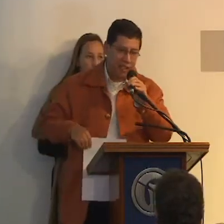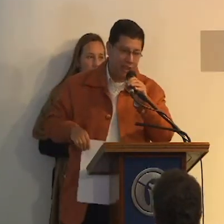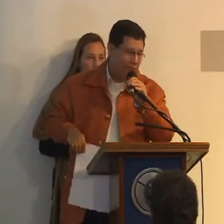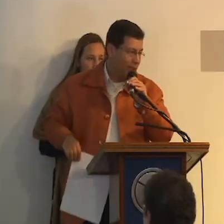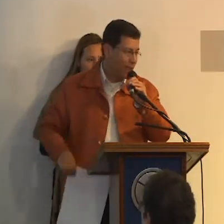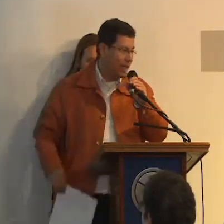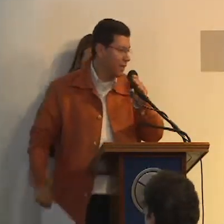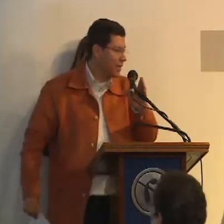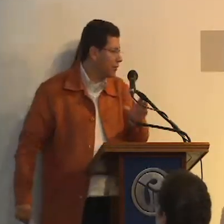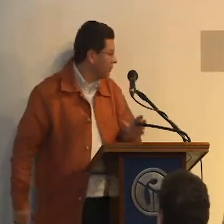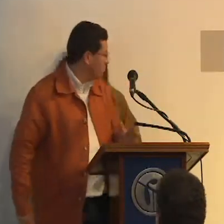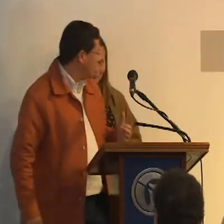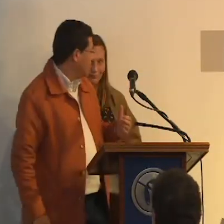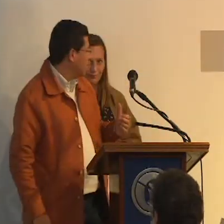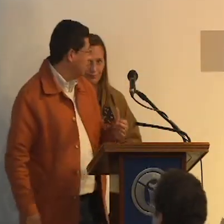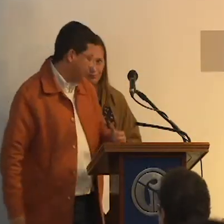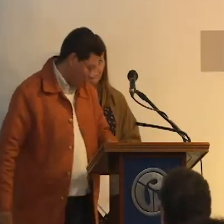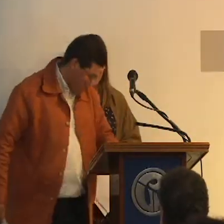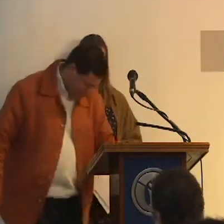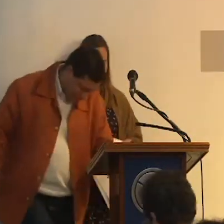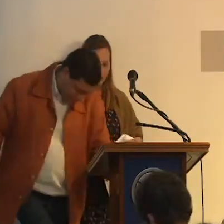tipo de reclamación.